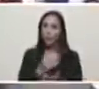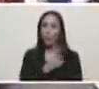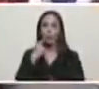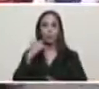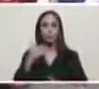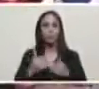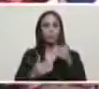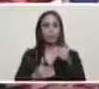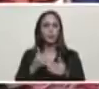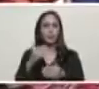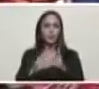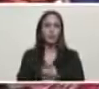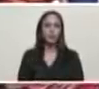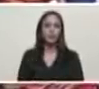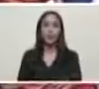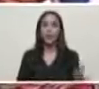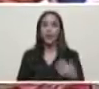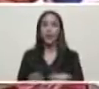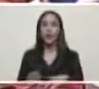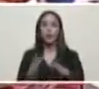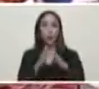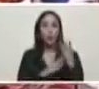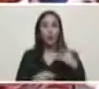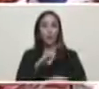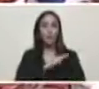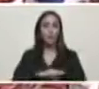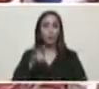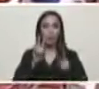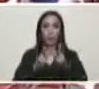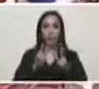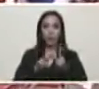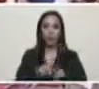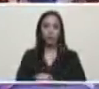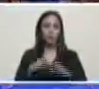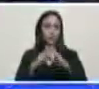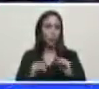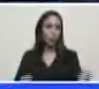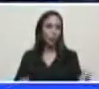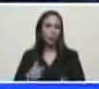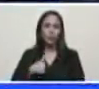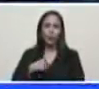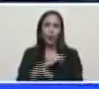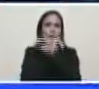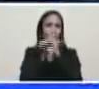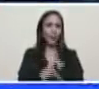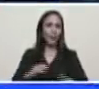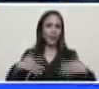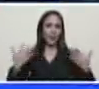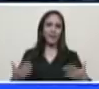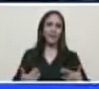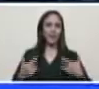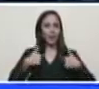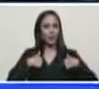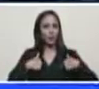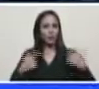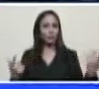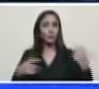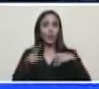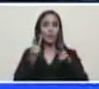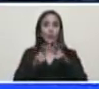avanzando gran misión vivienda Venezuela me siento feliz de haber llegado a la